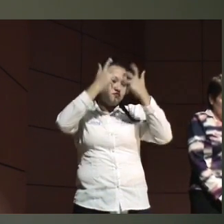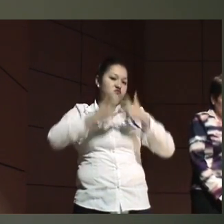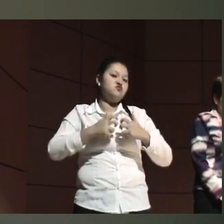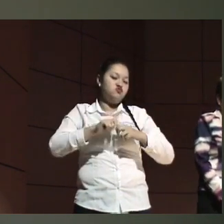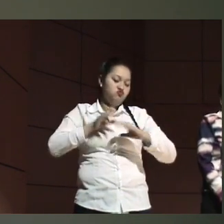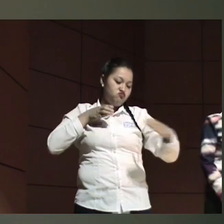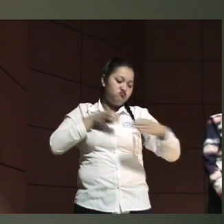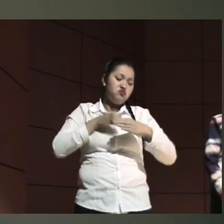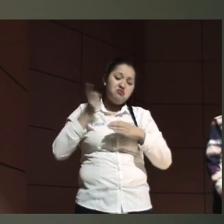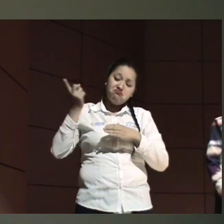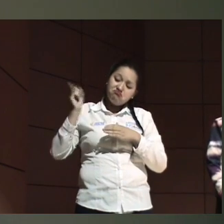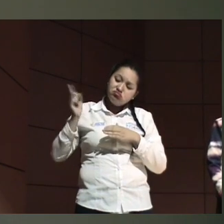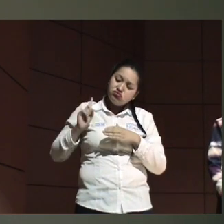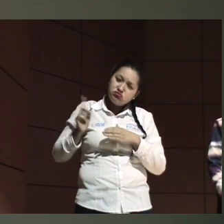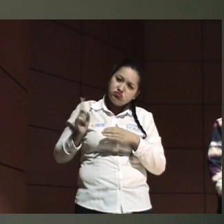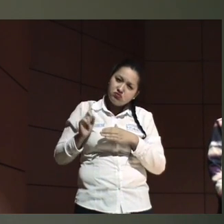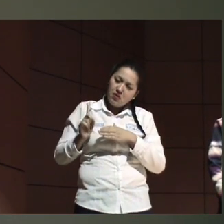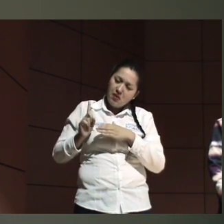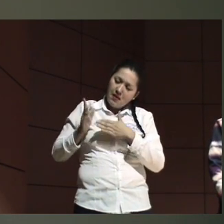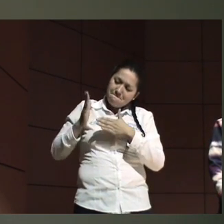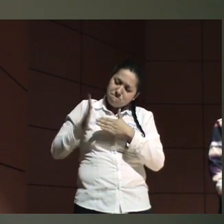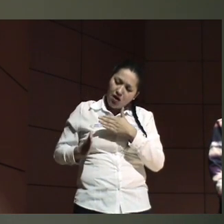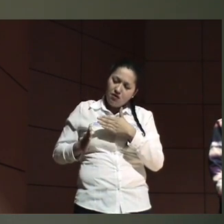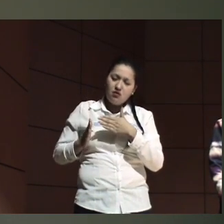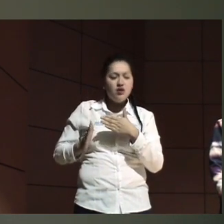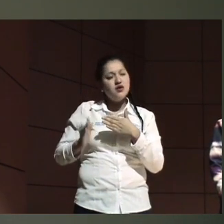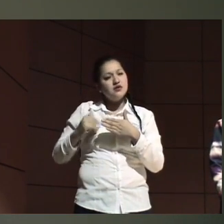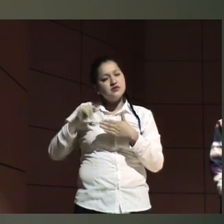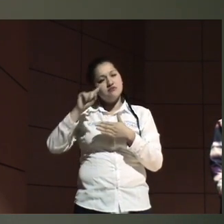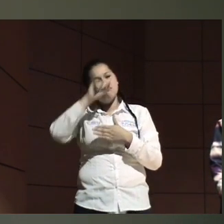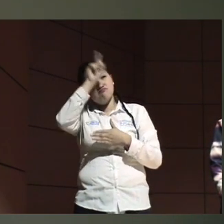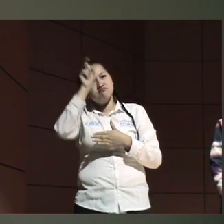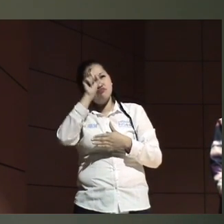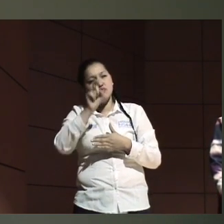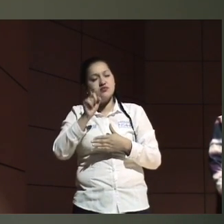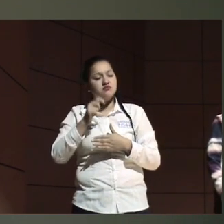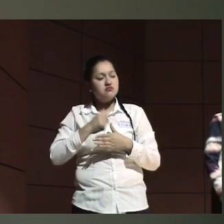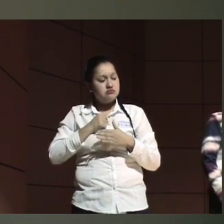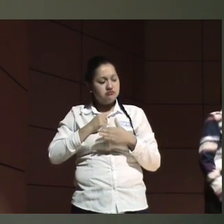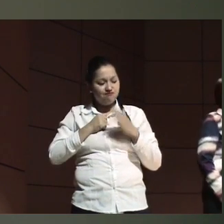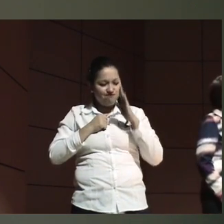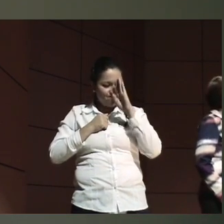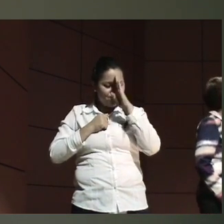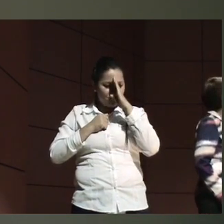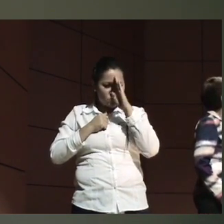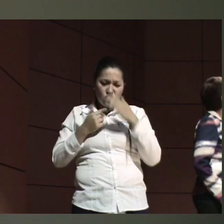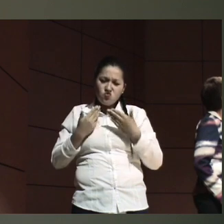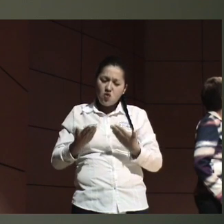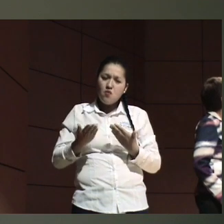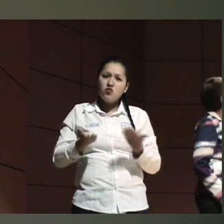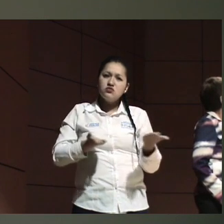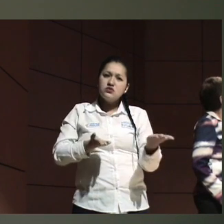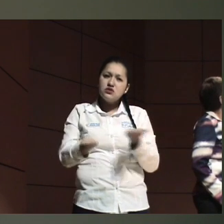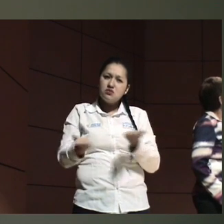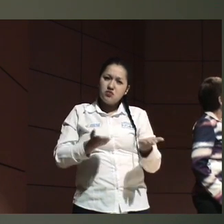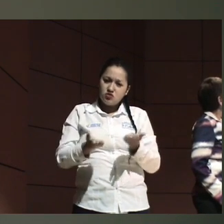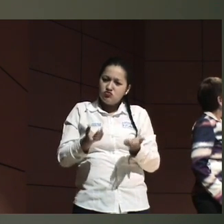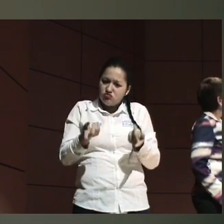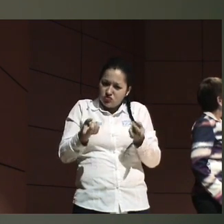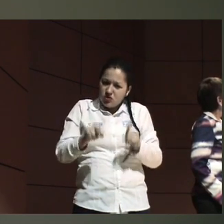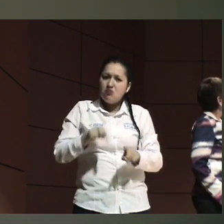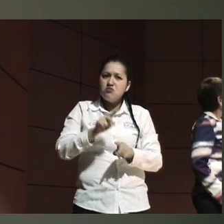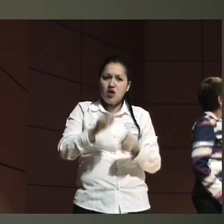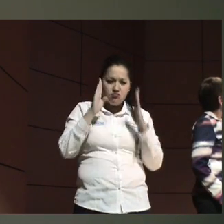funcionando durante mucho tiempo hasta que surge la gran pregunta de cómo hacer que este servicio cobije también a poblaciones